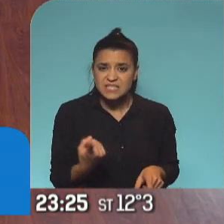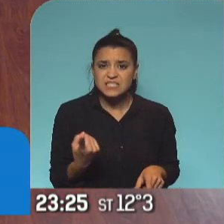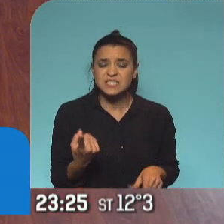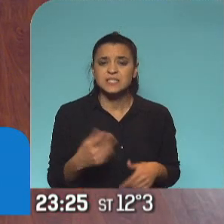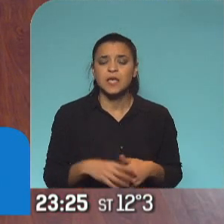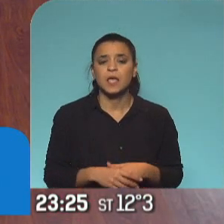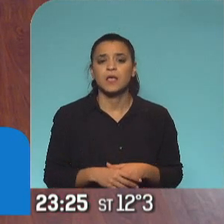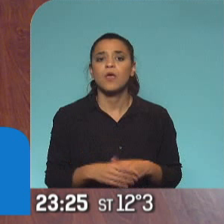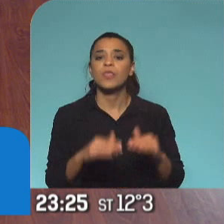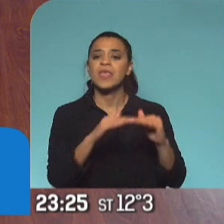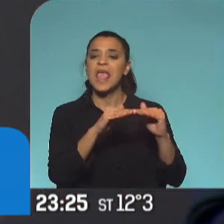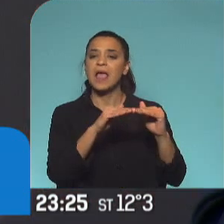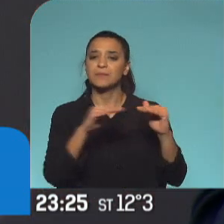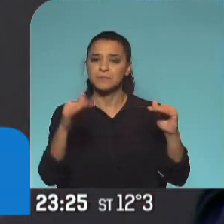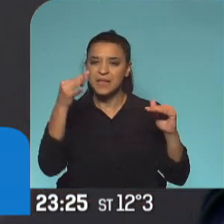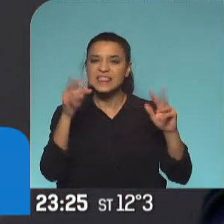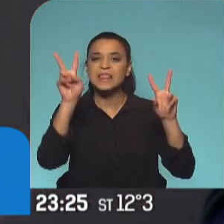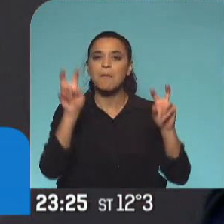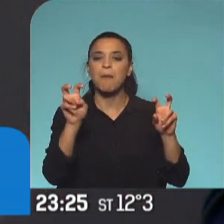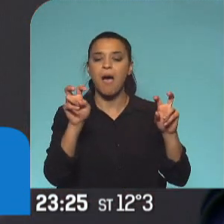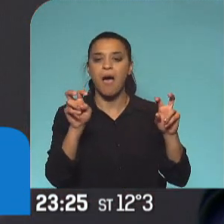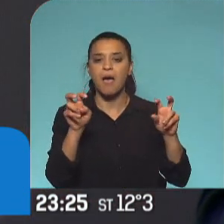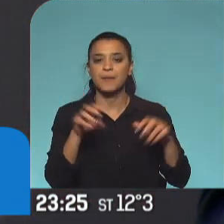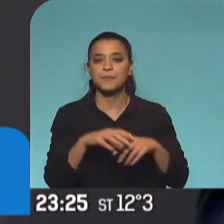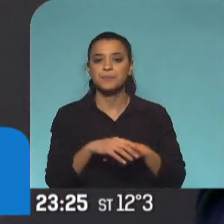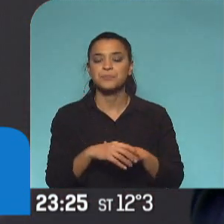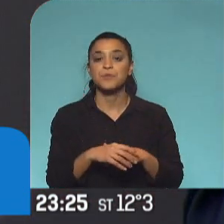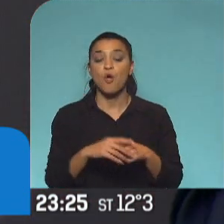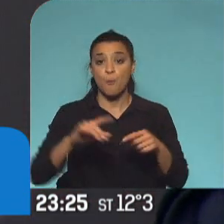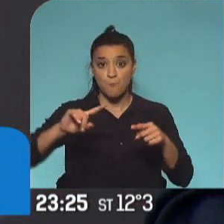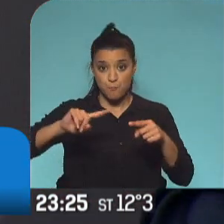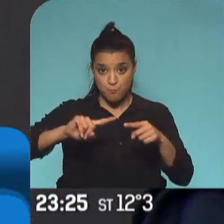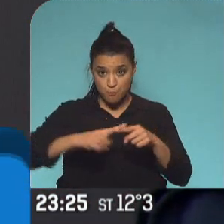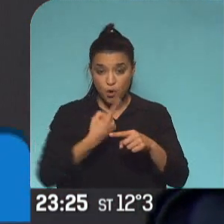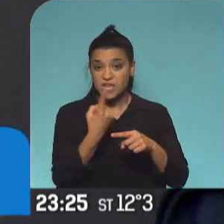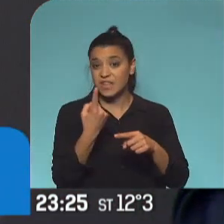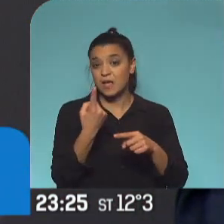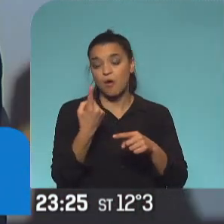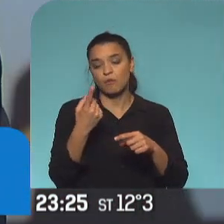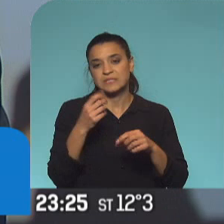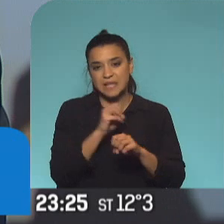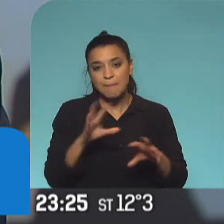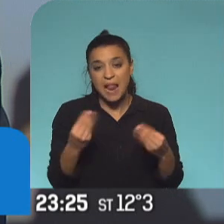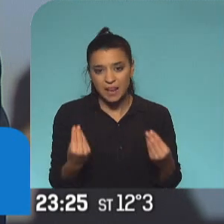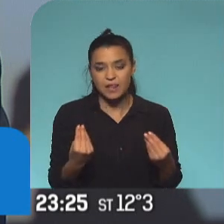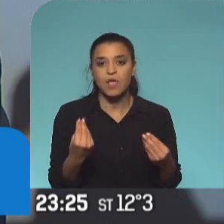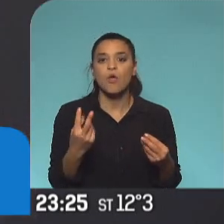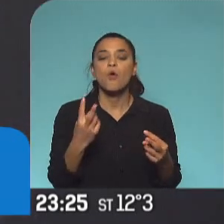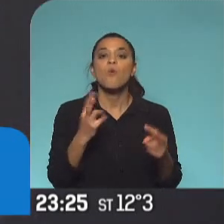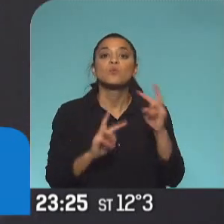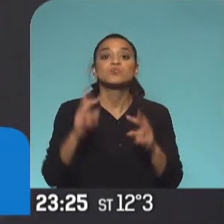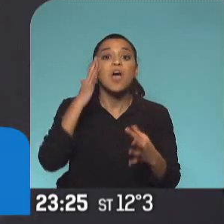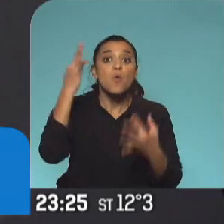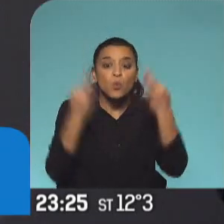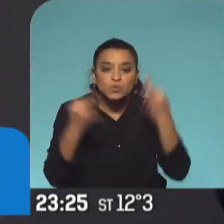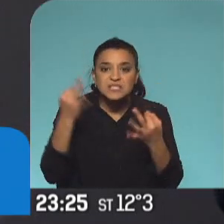vio muy alineados, muy bien, en el tema de que lo políticamente incorrecto, que es buscar la justicia